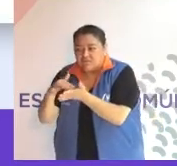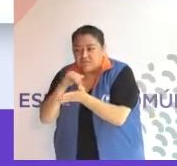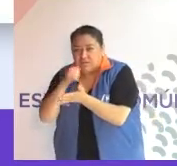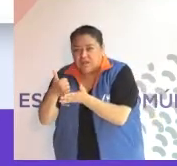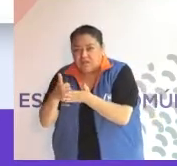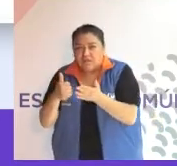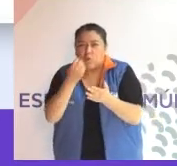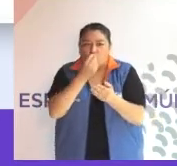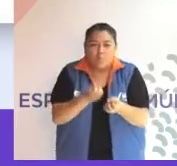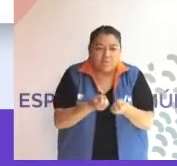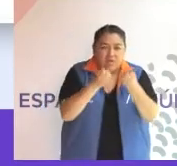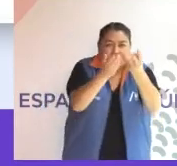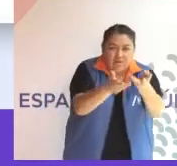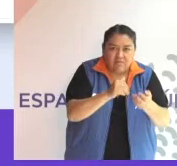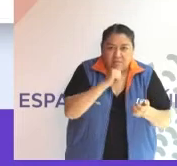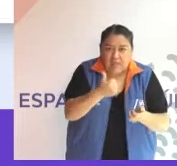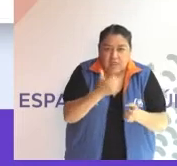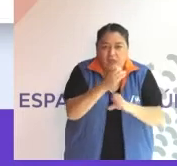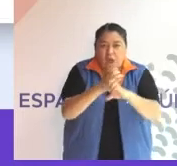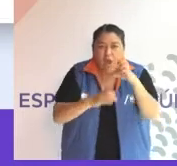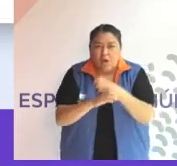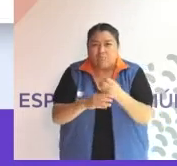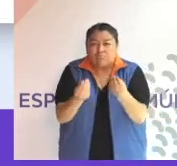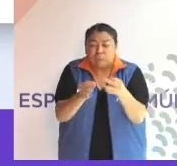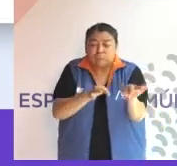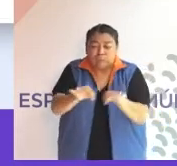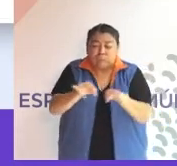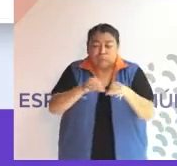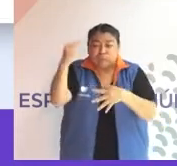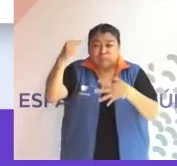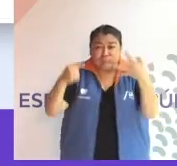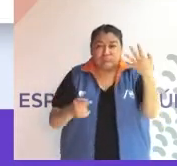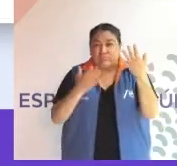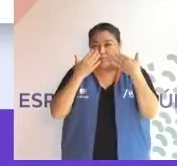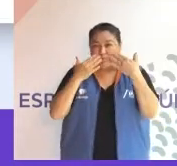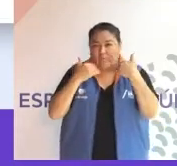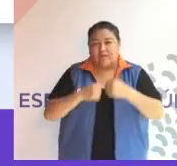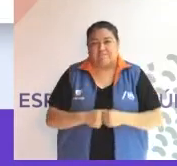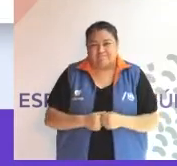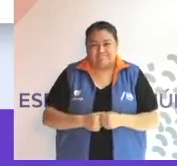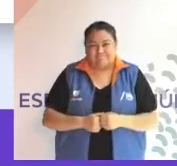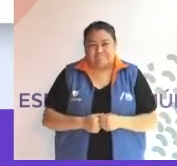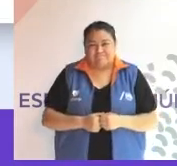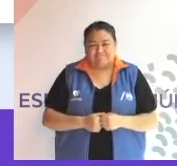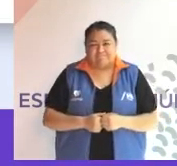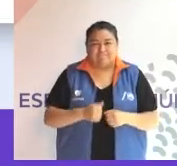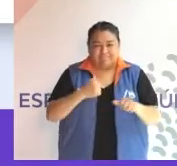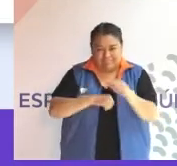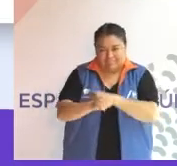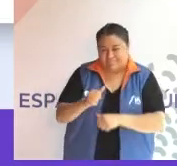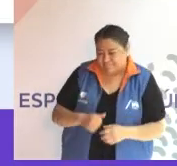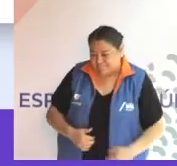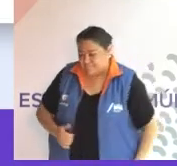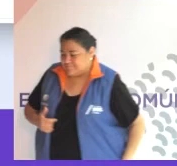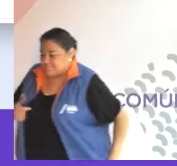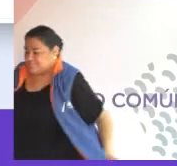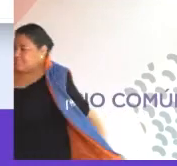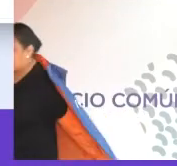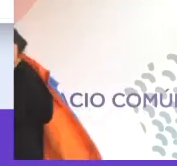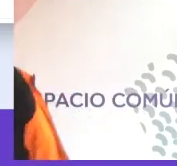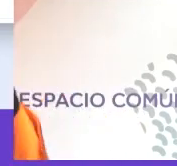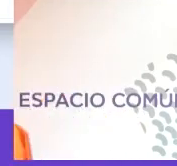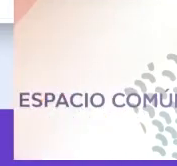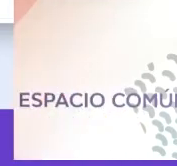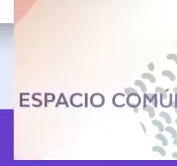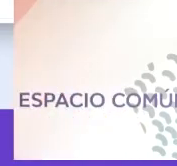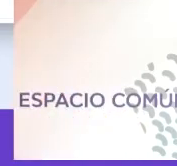lugares, no habría quien muchas cosas que pasaría. El caso es que en este índice, una cosa importante que estamos trabajando también